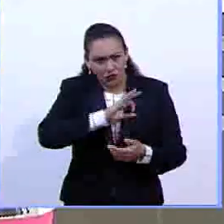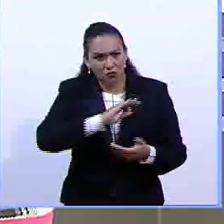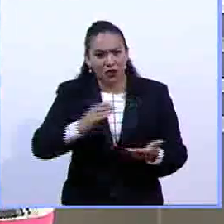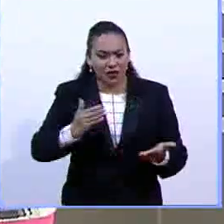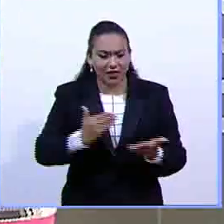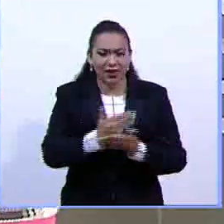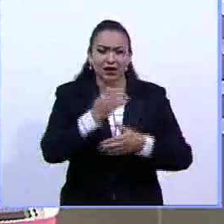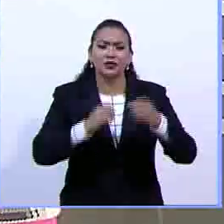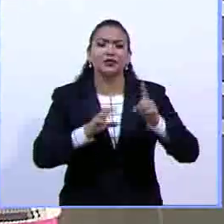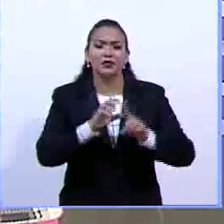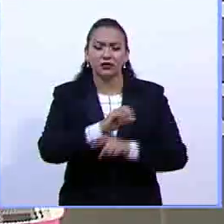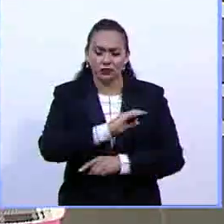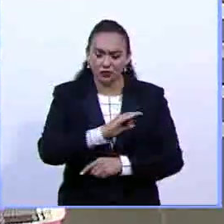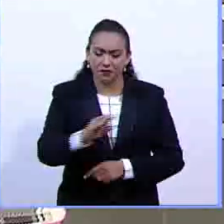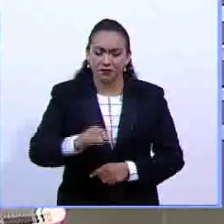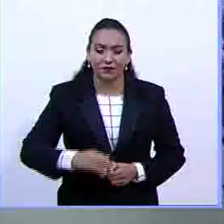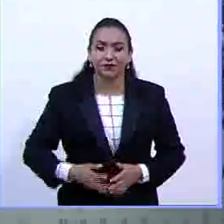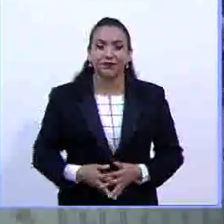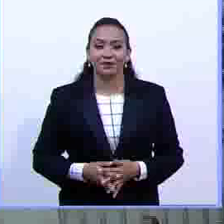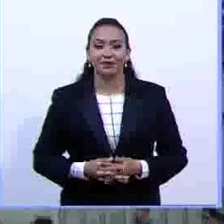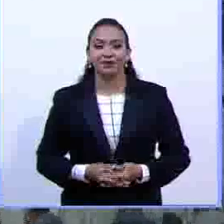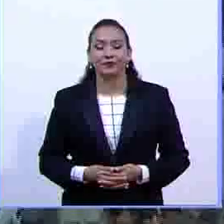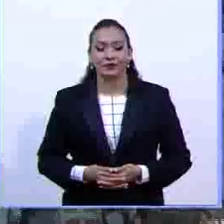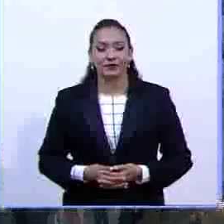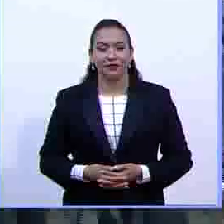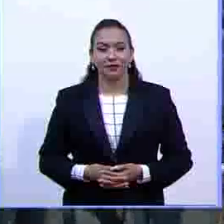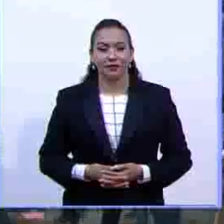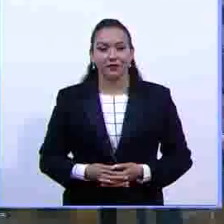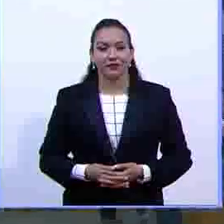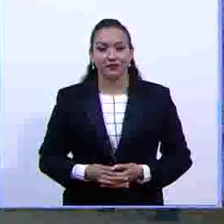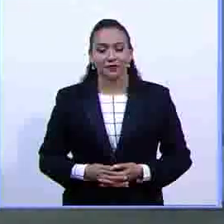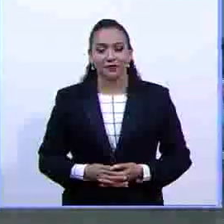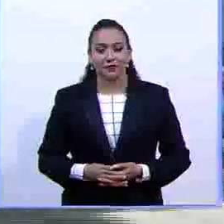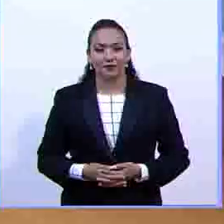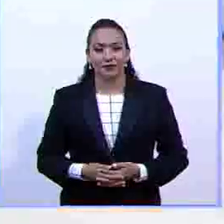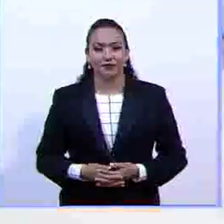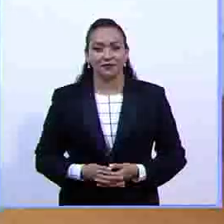las personas con discapacidad.